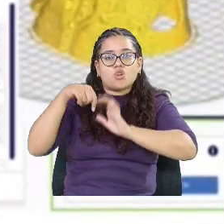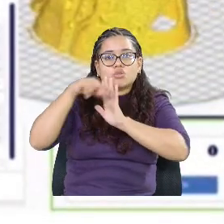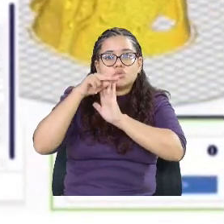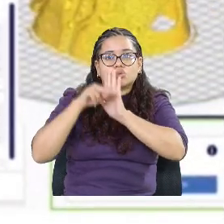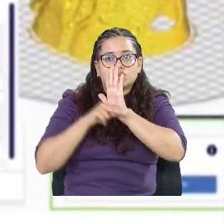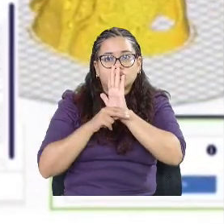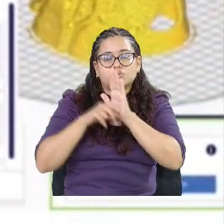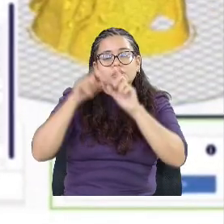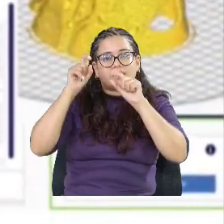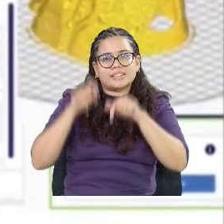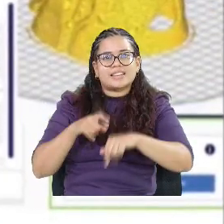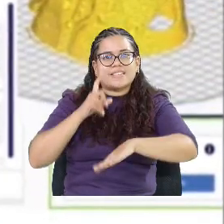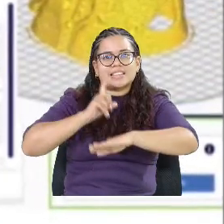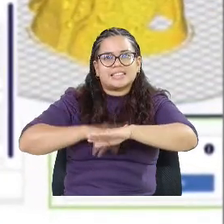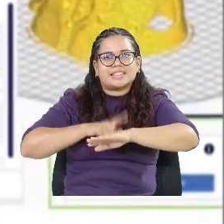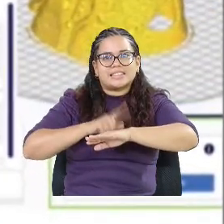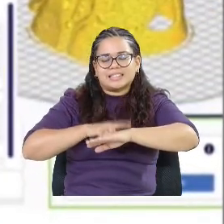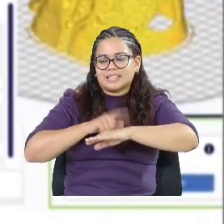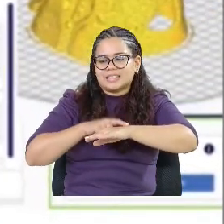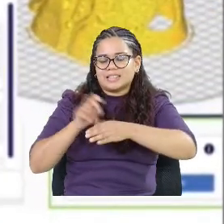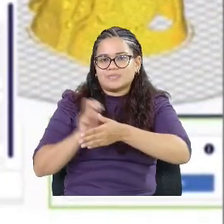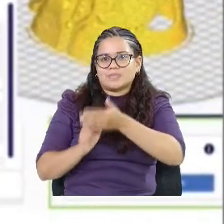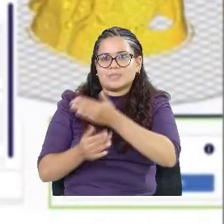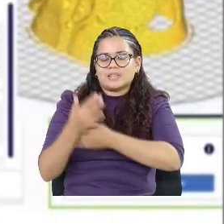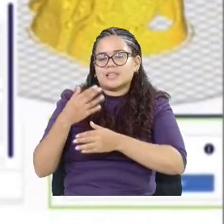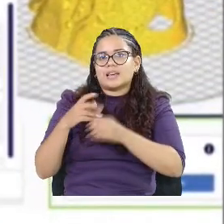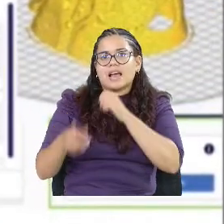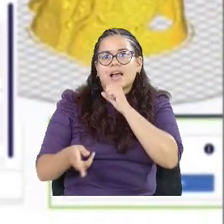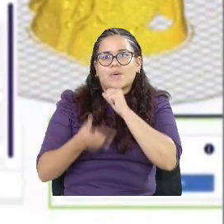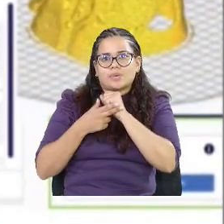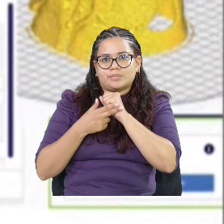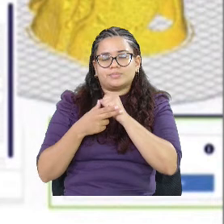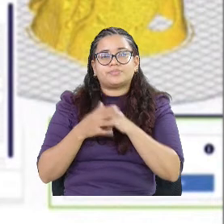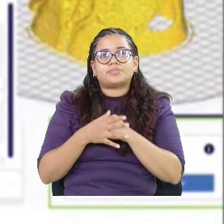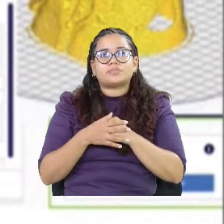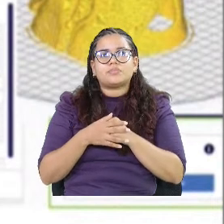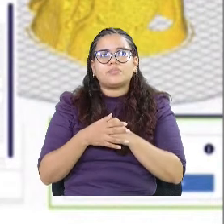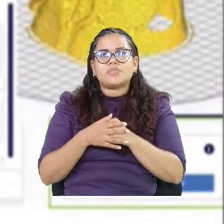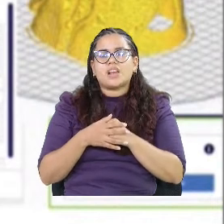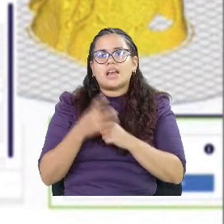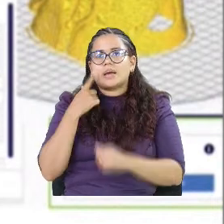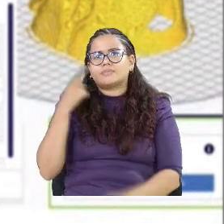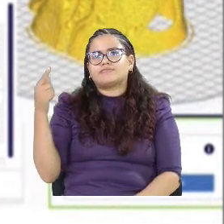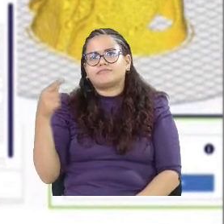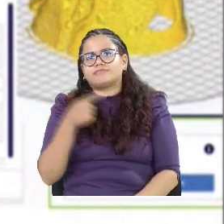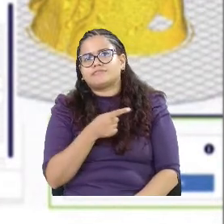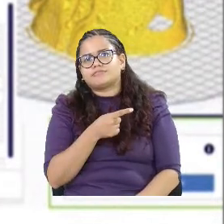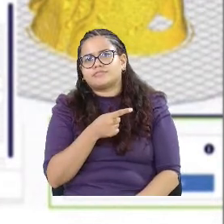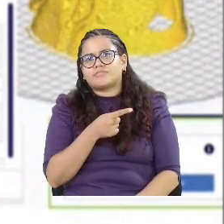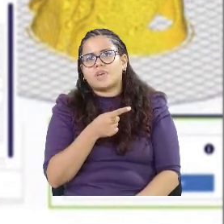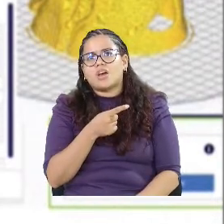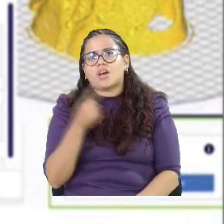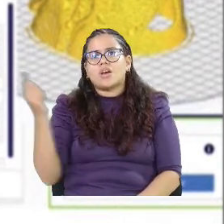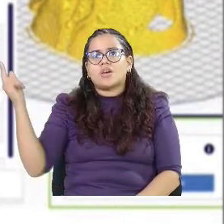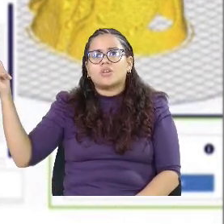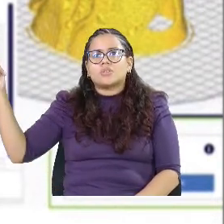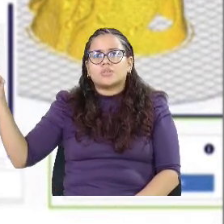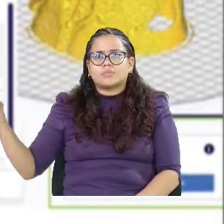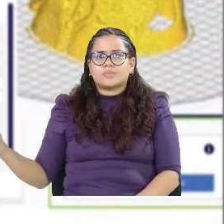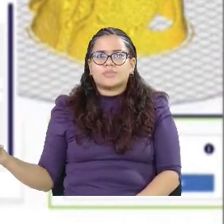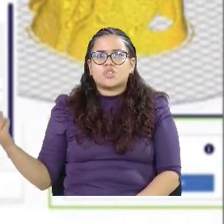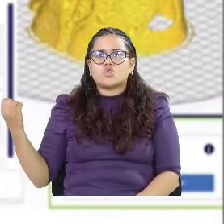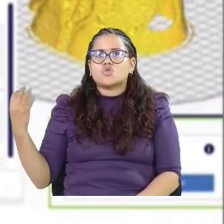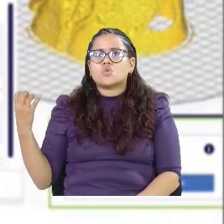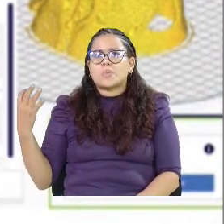optimizar esos tiempos de impresión. Entonces aquí no creo que se vea muy bien los números pequeños. Aquí se